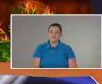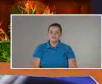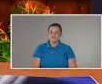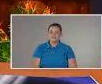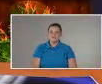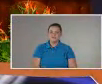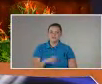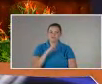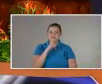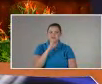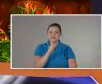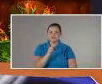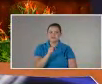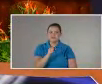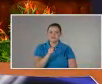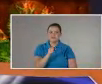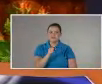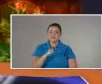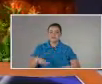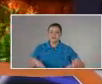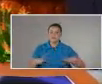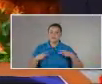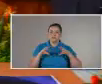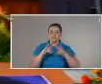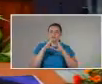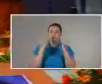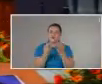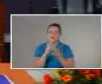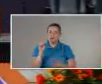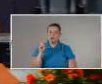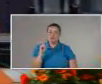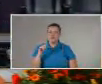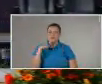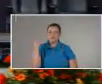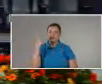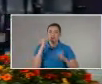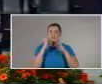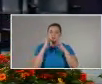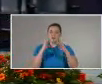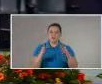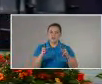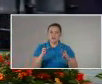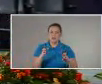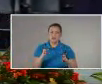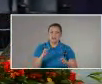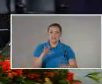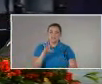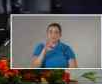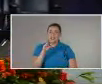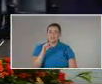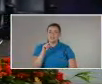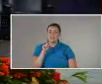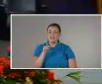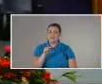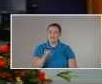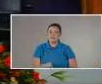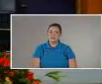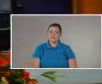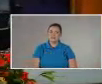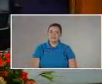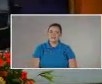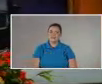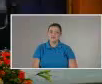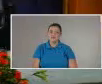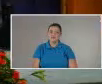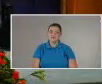Y es que vivimos un mundo donde toda la publicidad se orienta hacia eso, ¿no? Personas sonriendo, pero jamás va a ver